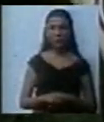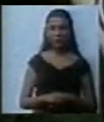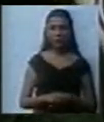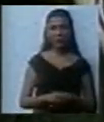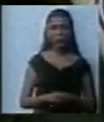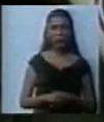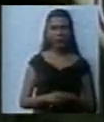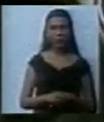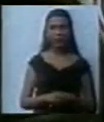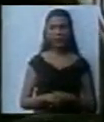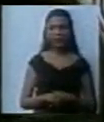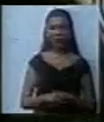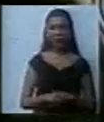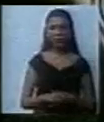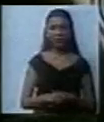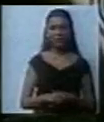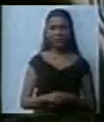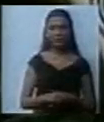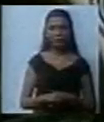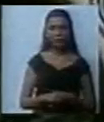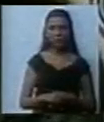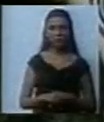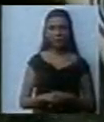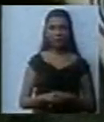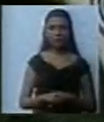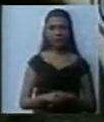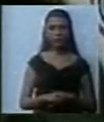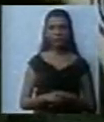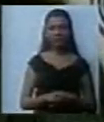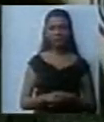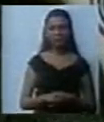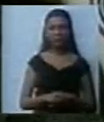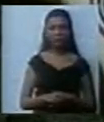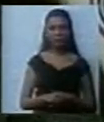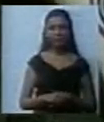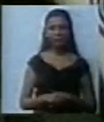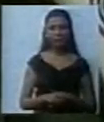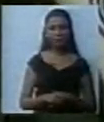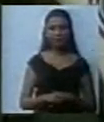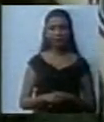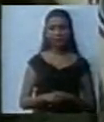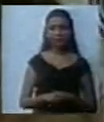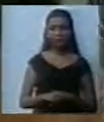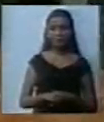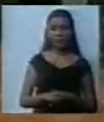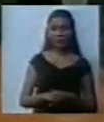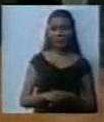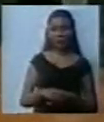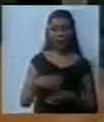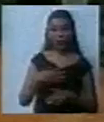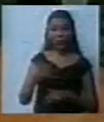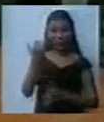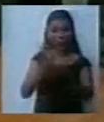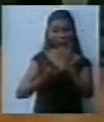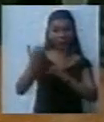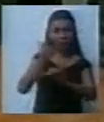the blessing of all the years that we've been in the business. Thank you. Cuando escucho este tipo de historias,